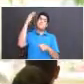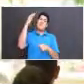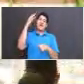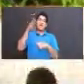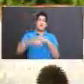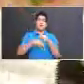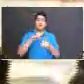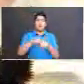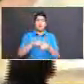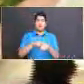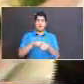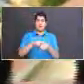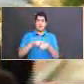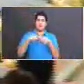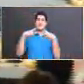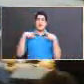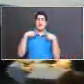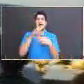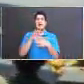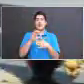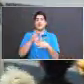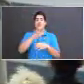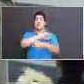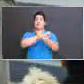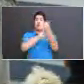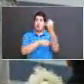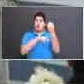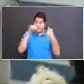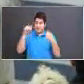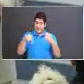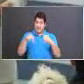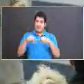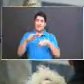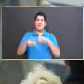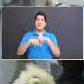Hay cosas poderosas que son naturales.